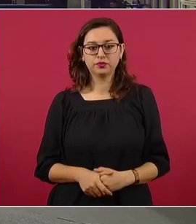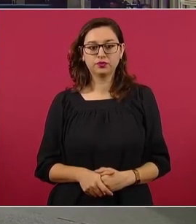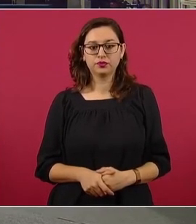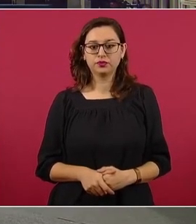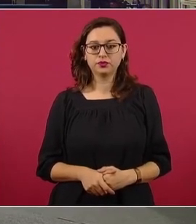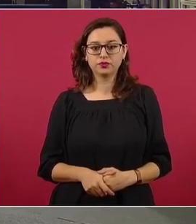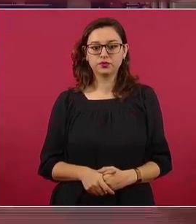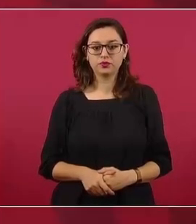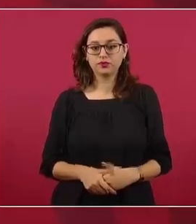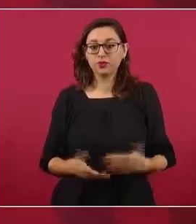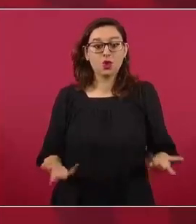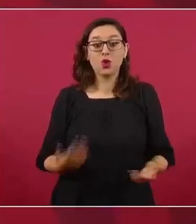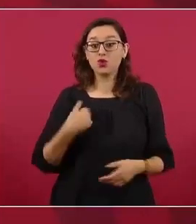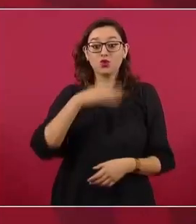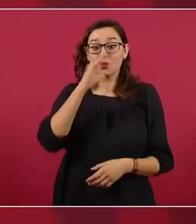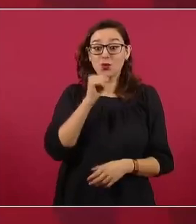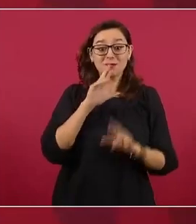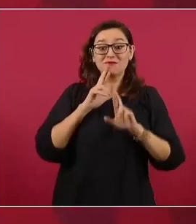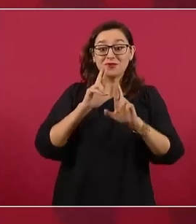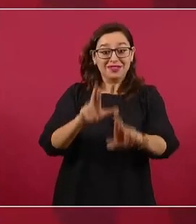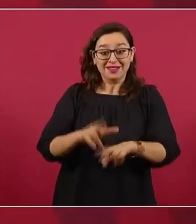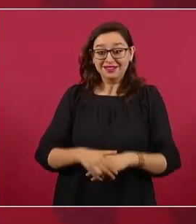No puedo decir que sí ni que no.